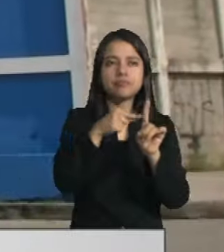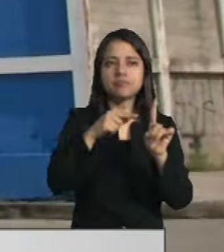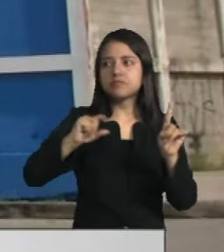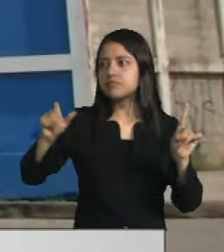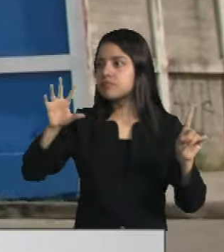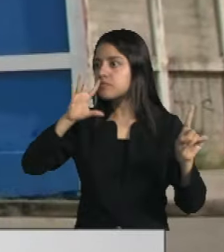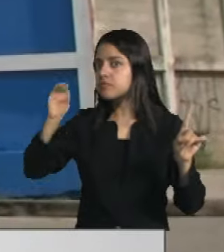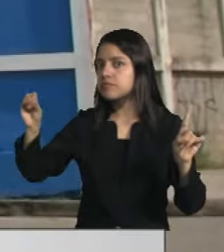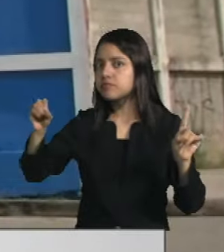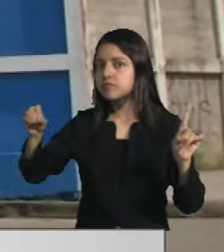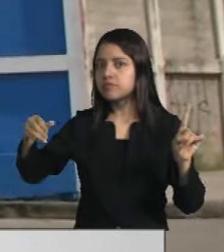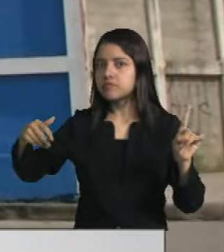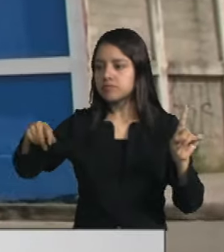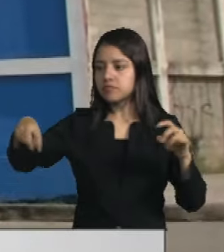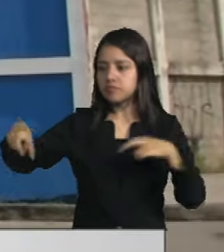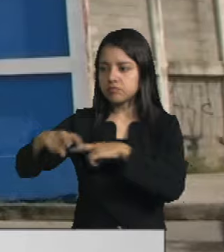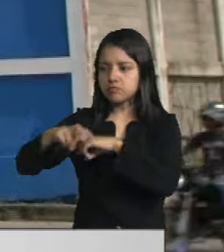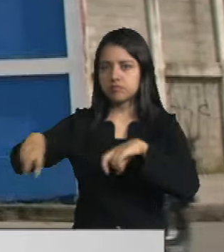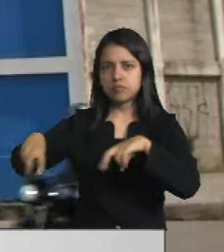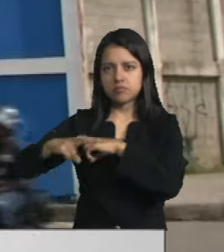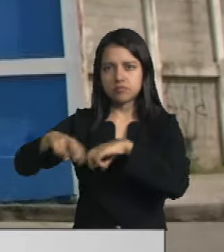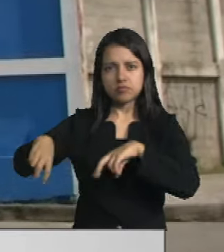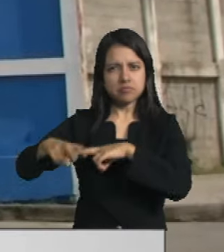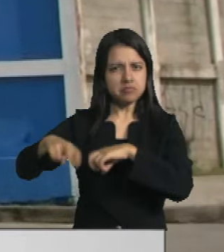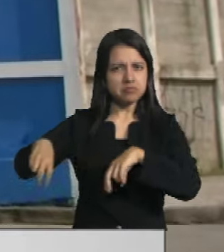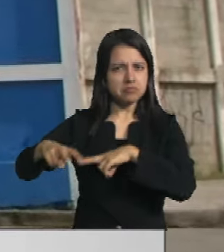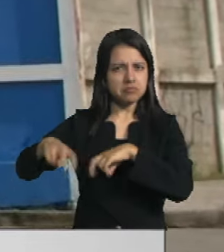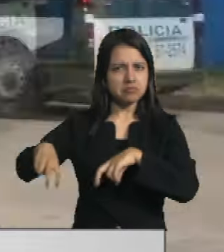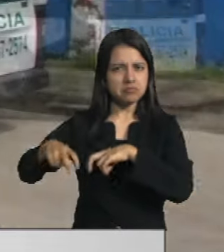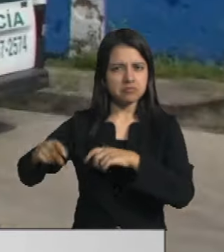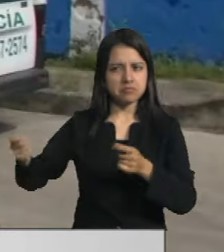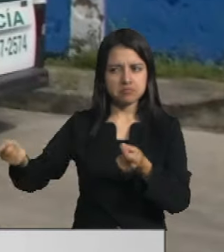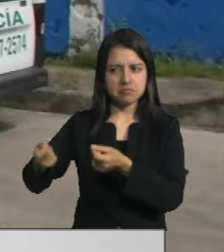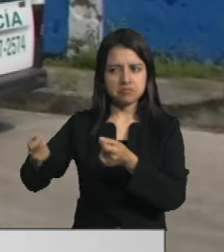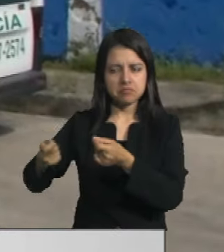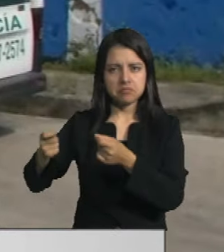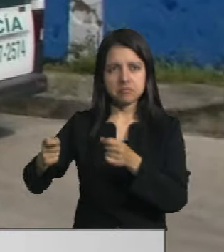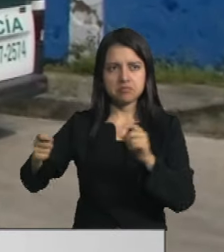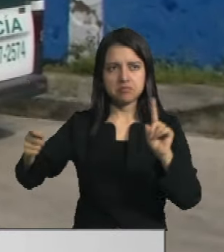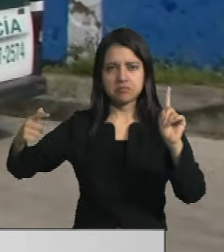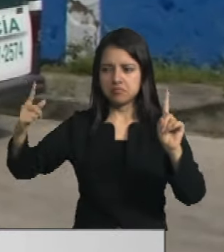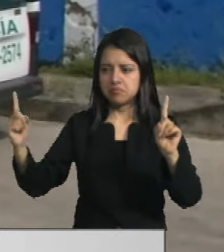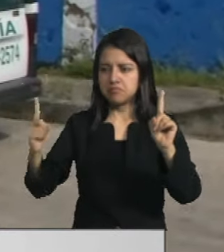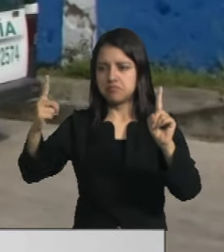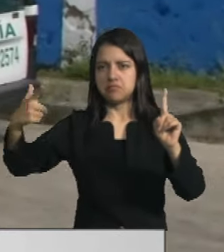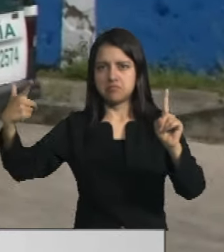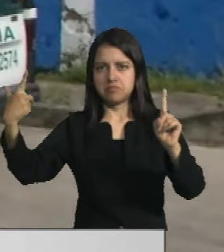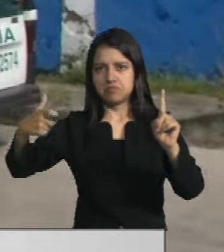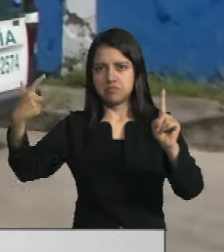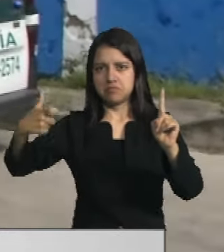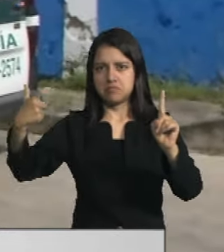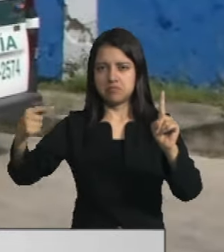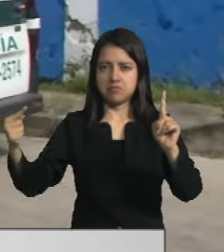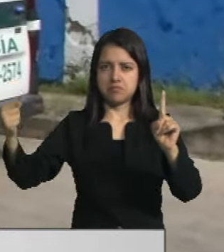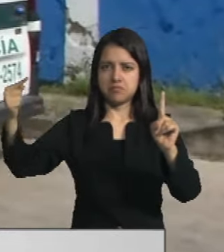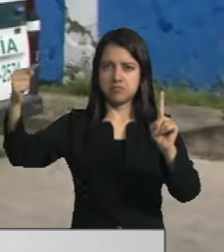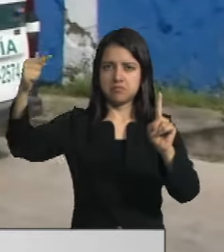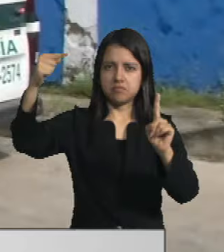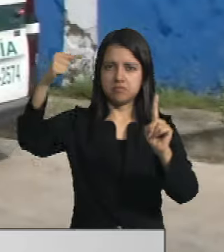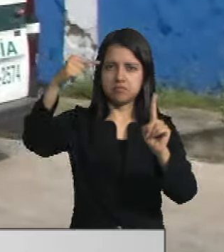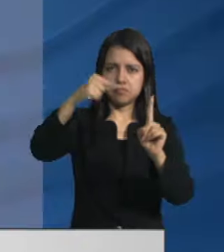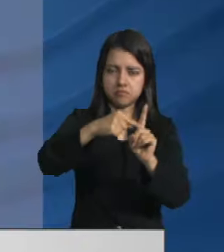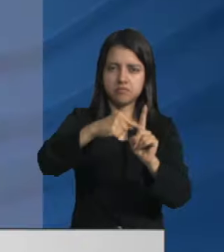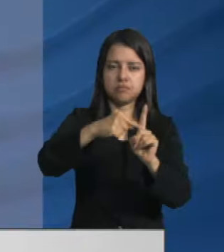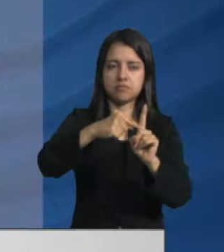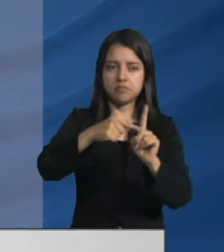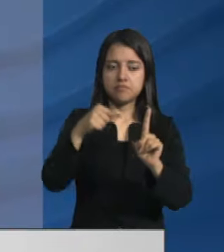que se encontraba en un parque que se ubica frente a la penitenciaría. La víctima de este